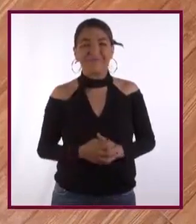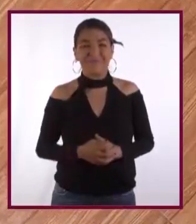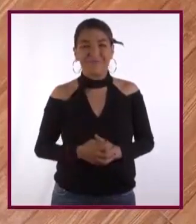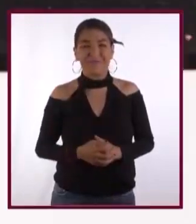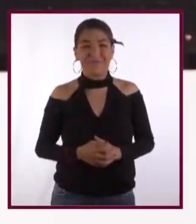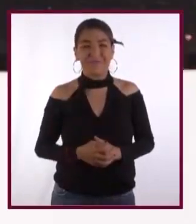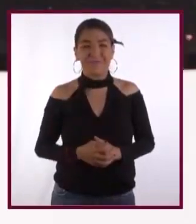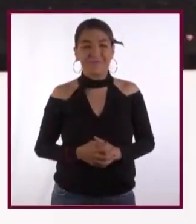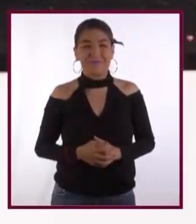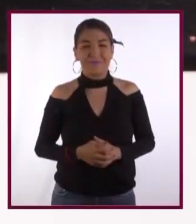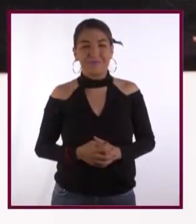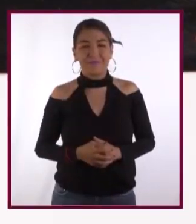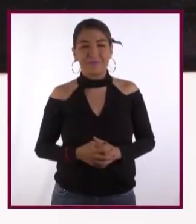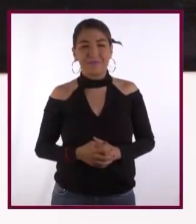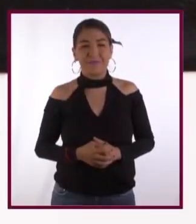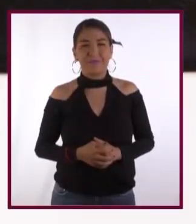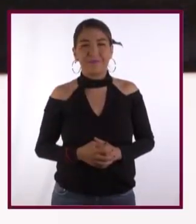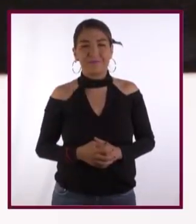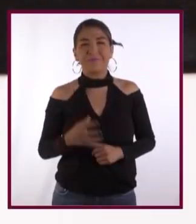Mira.